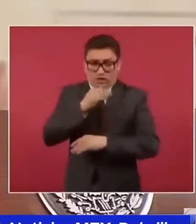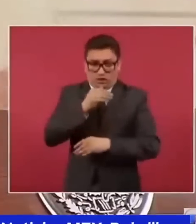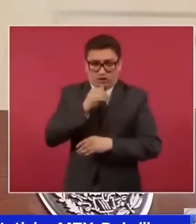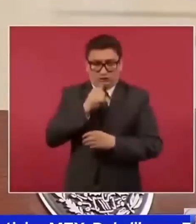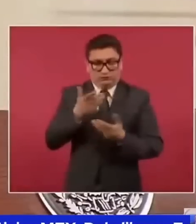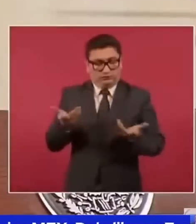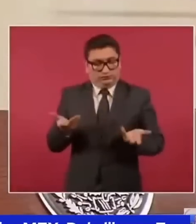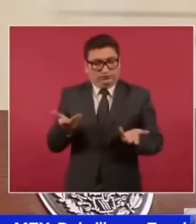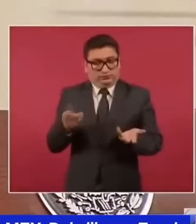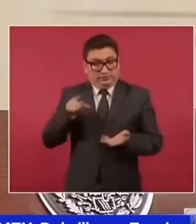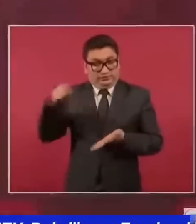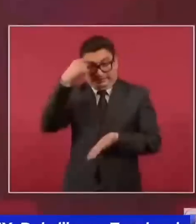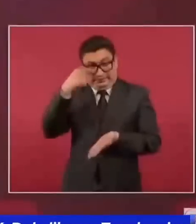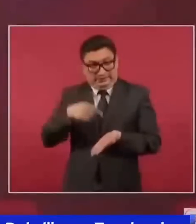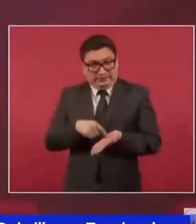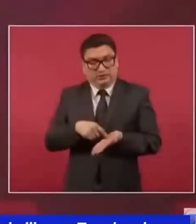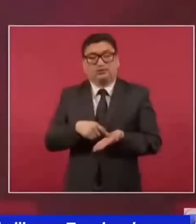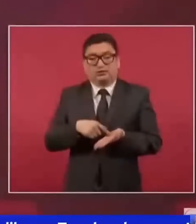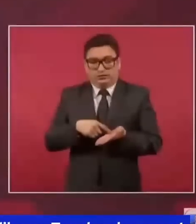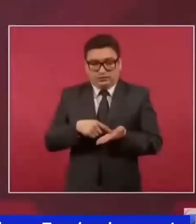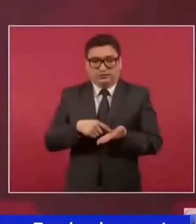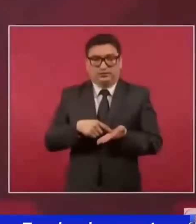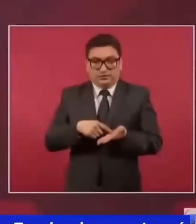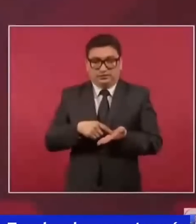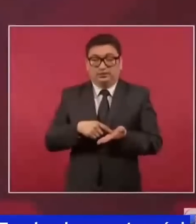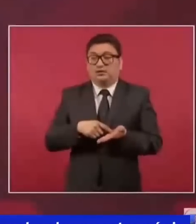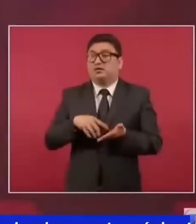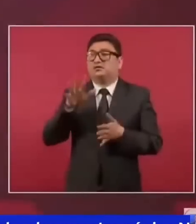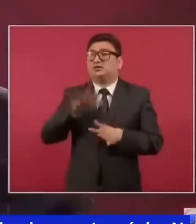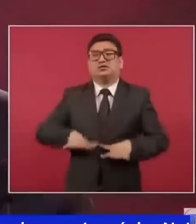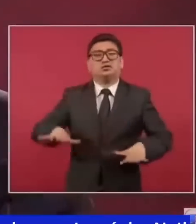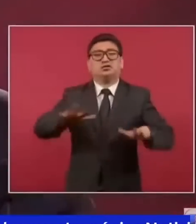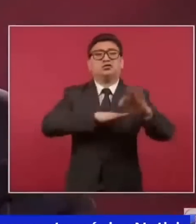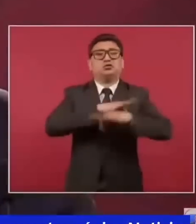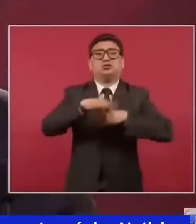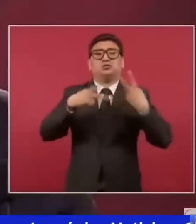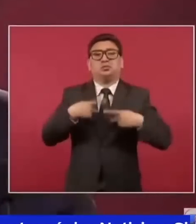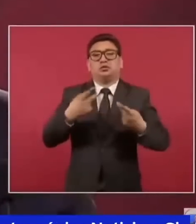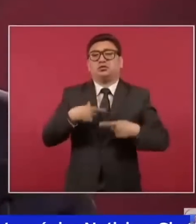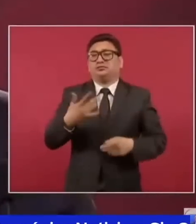Además, ya se veía normal.